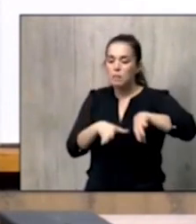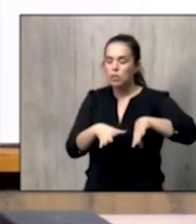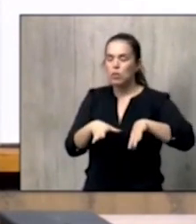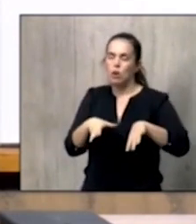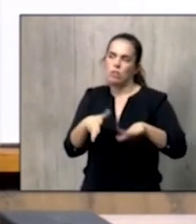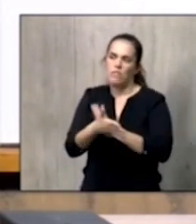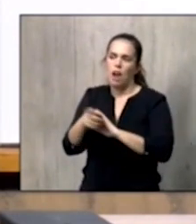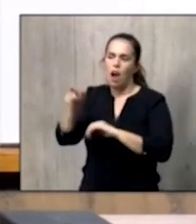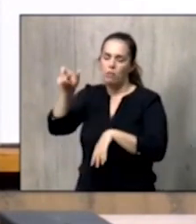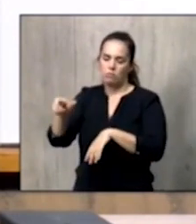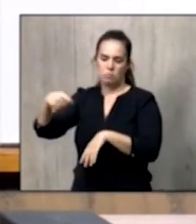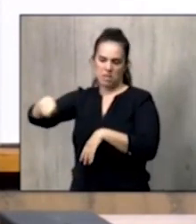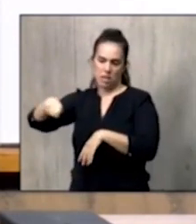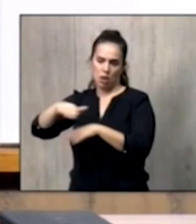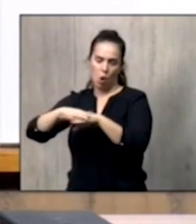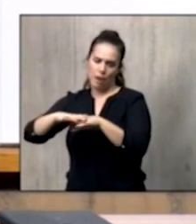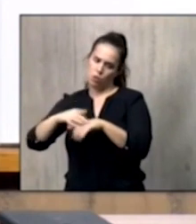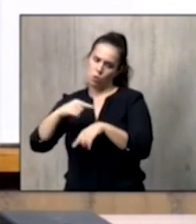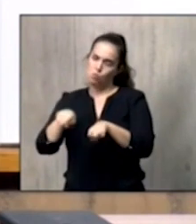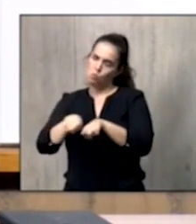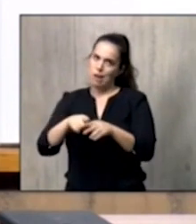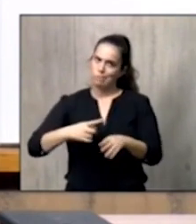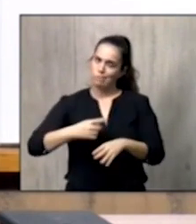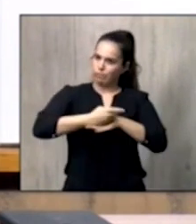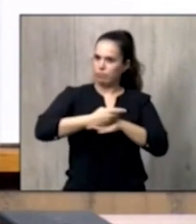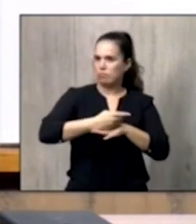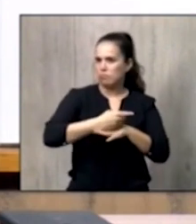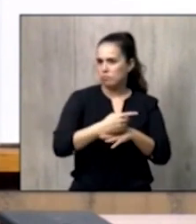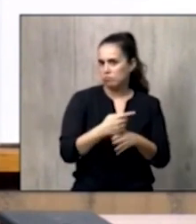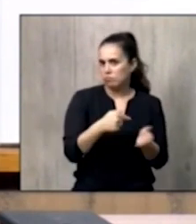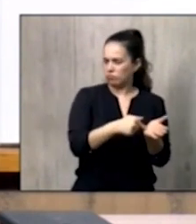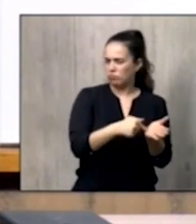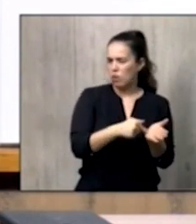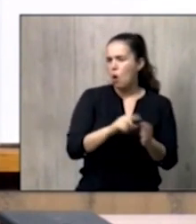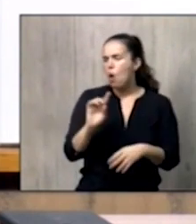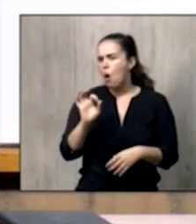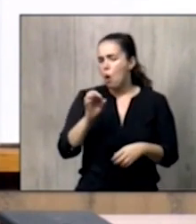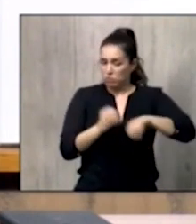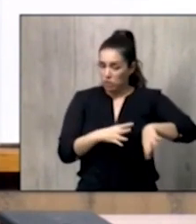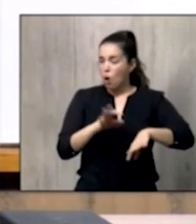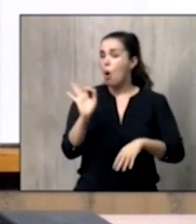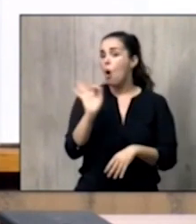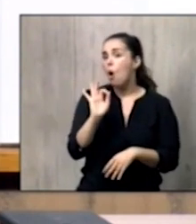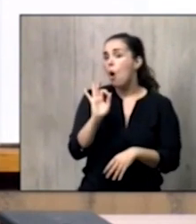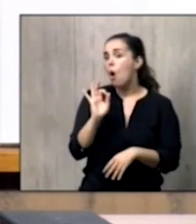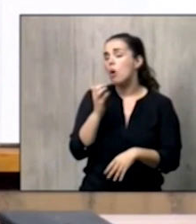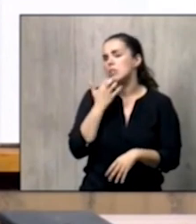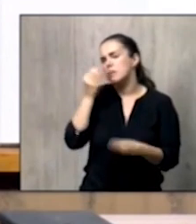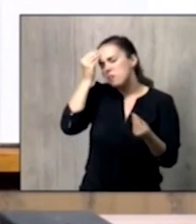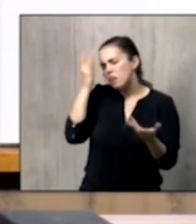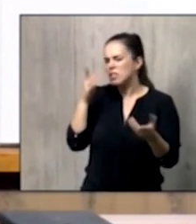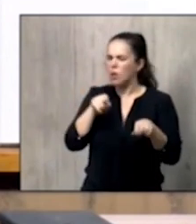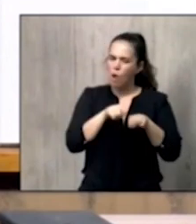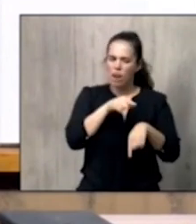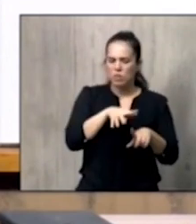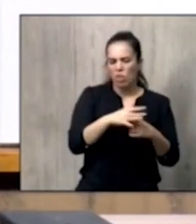exigida por el presidente del Gobierno y si el Gobierno considera que ha llegado tarde, que a lo mejor pues se